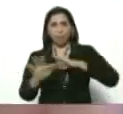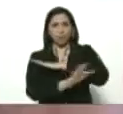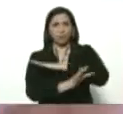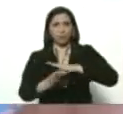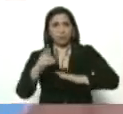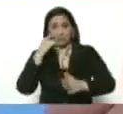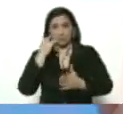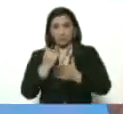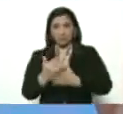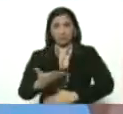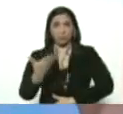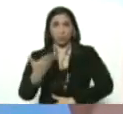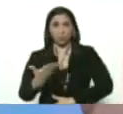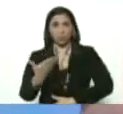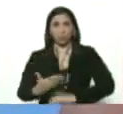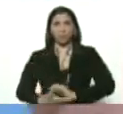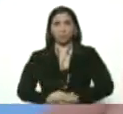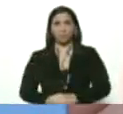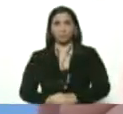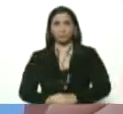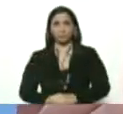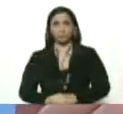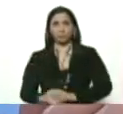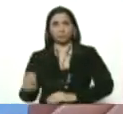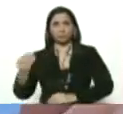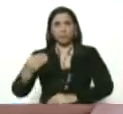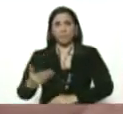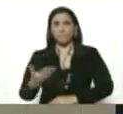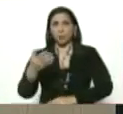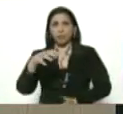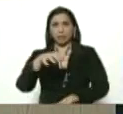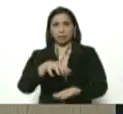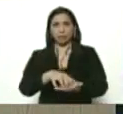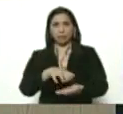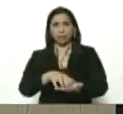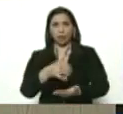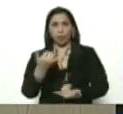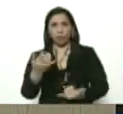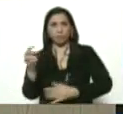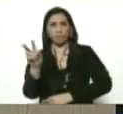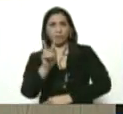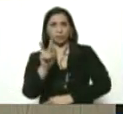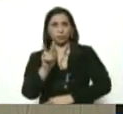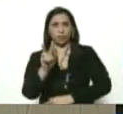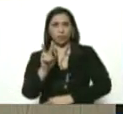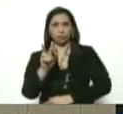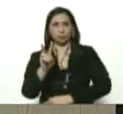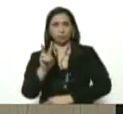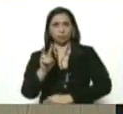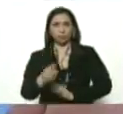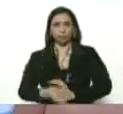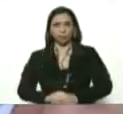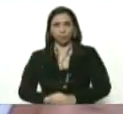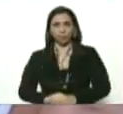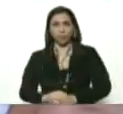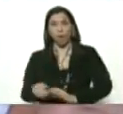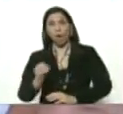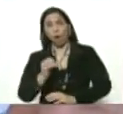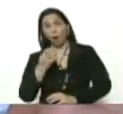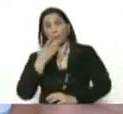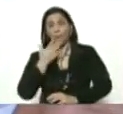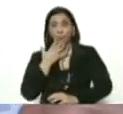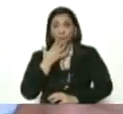importante los focos más importantes que tiene venezuela en los actuales momentos activos o provienen